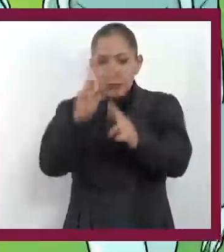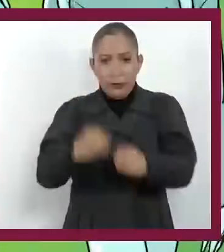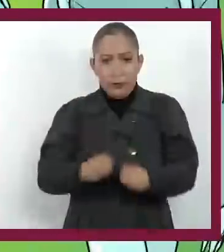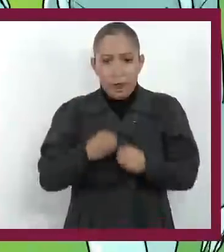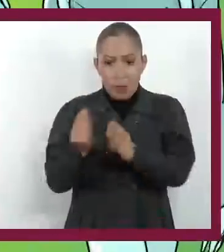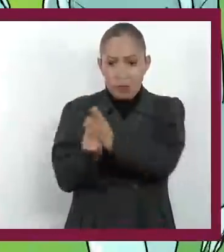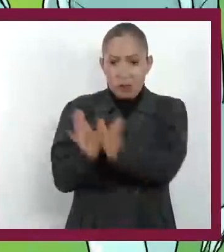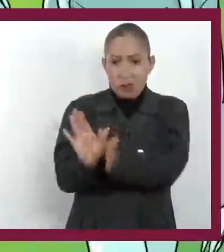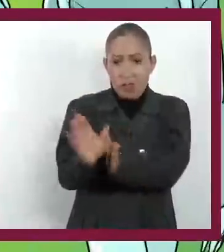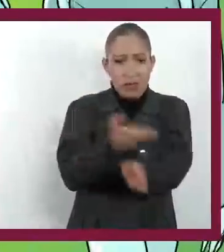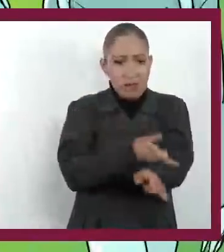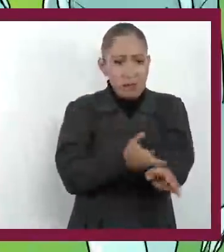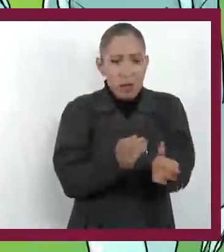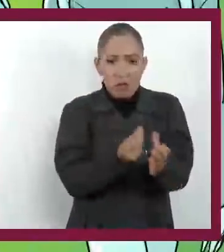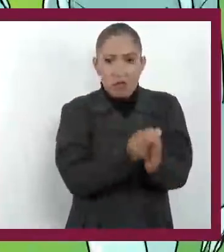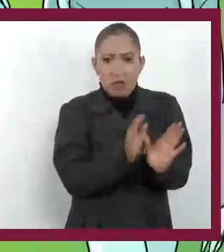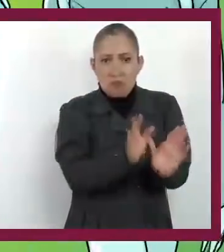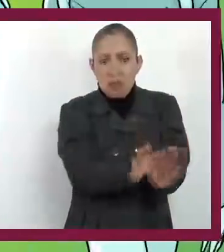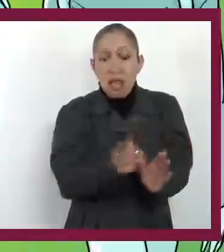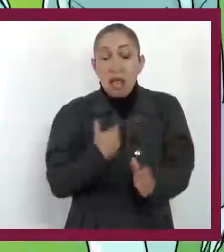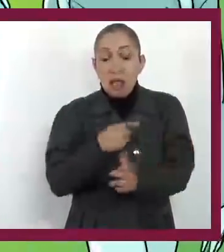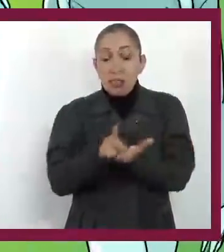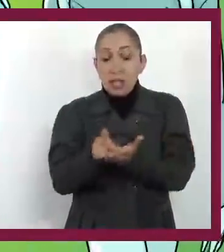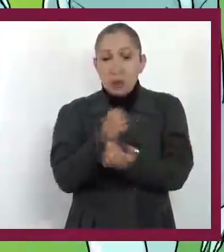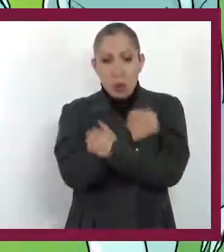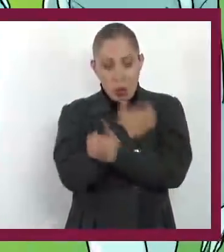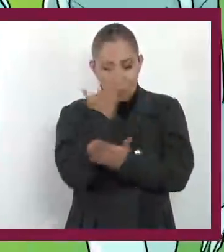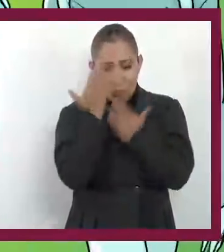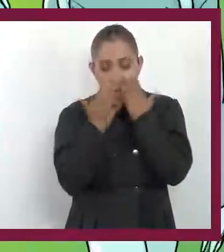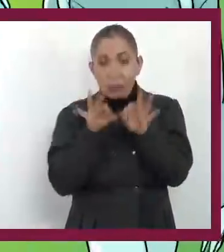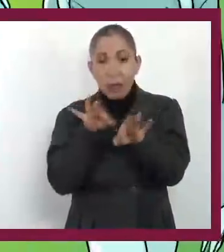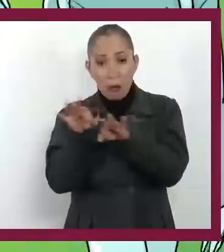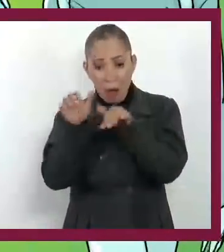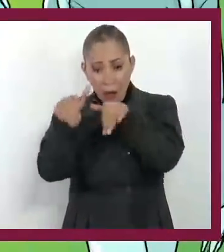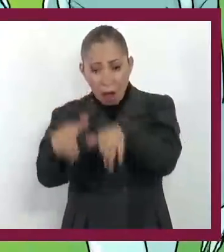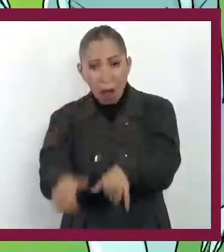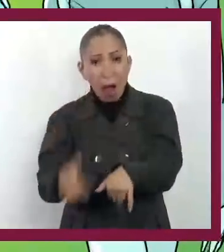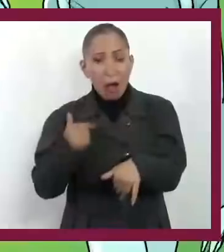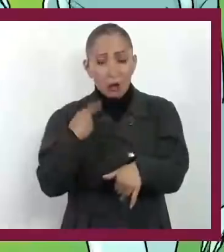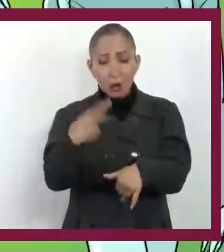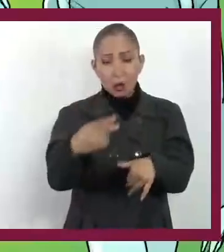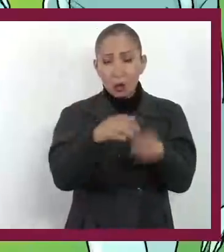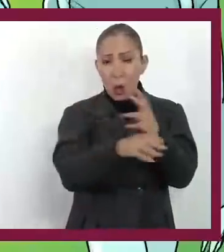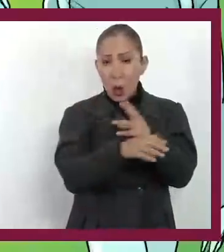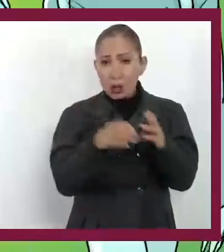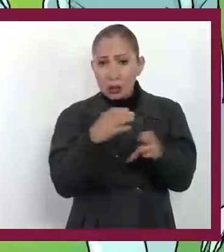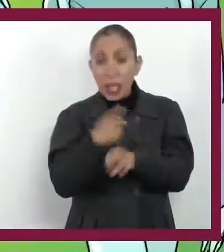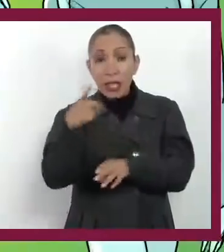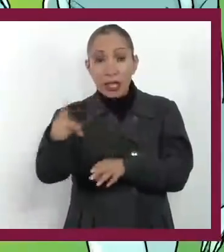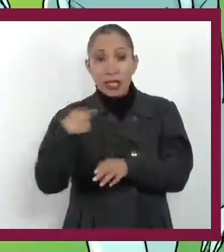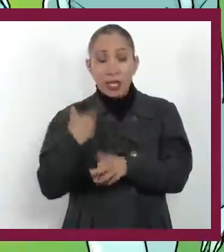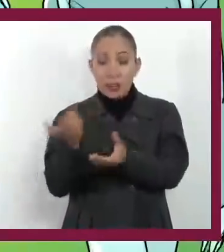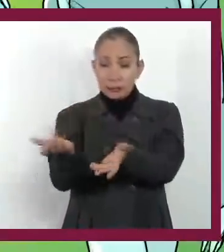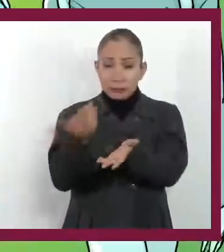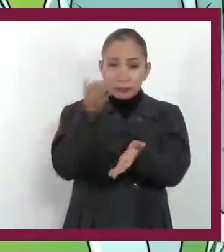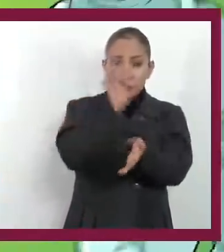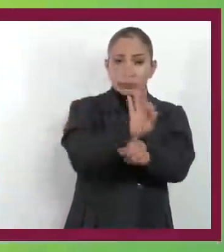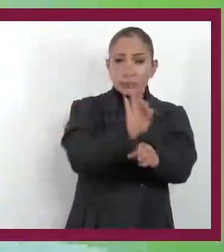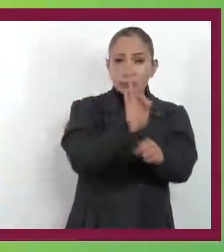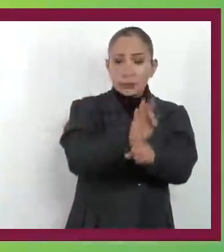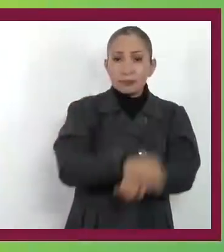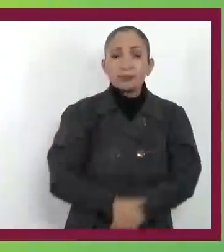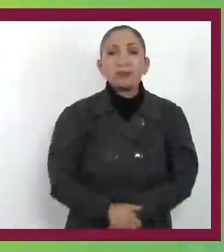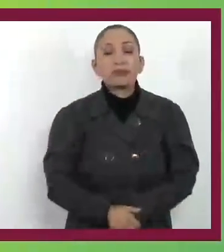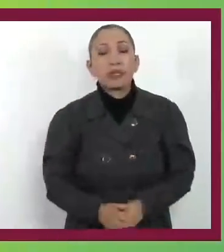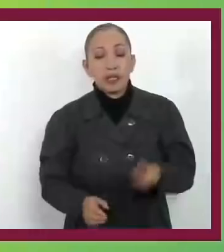vida privada y familiar, el derecho a la educación, al trabajo, a la propiedad y al asilo.